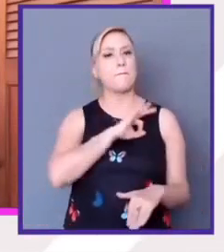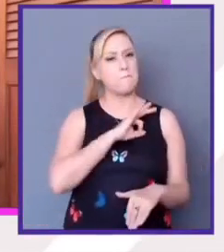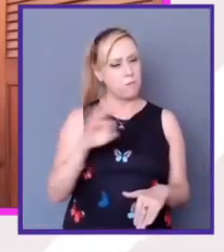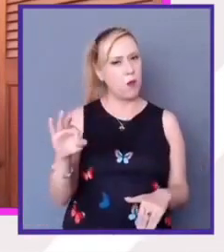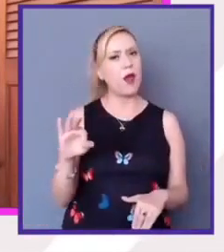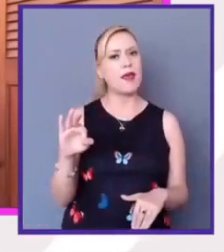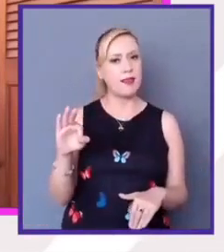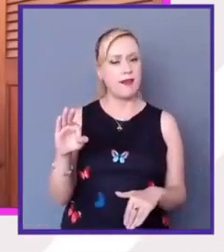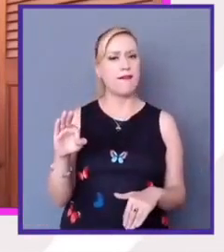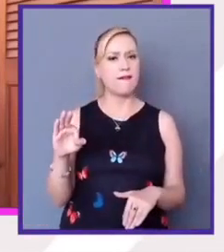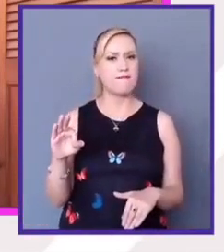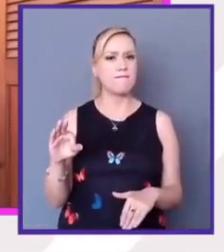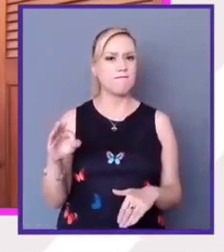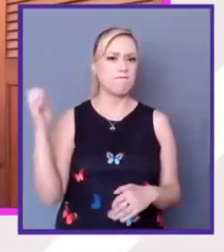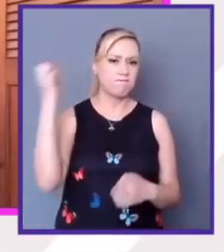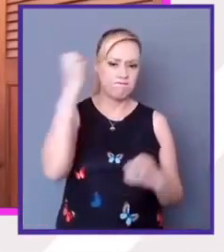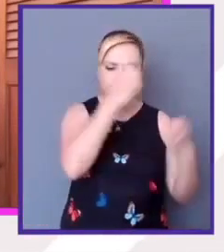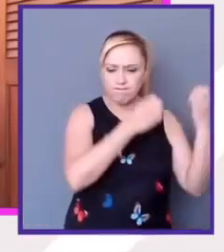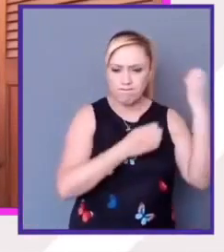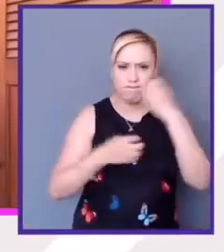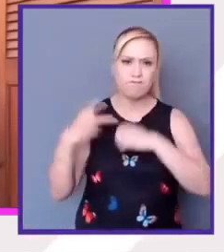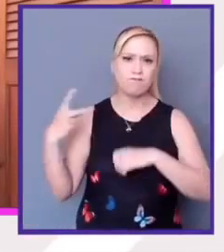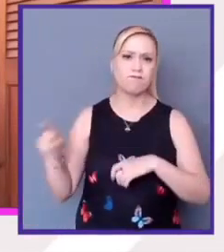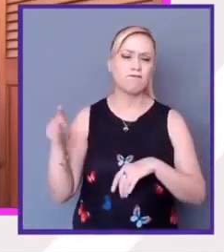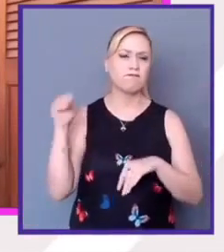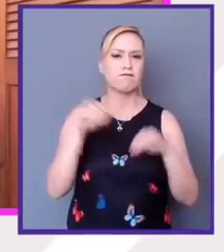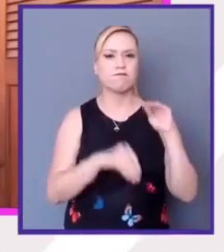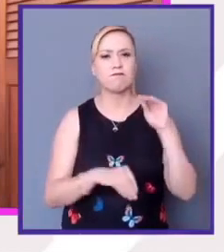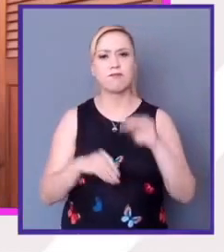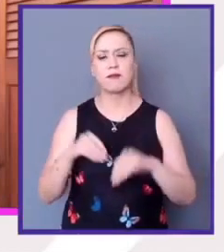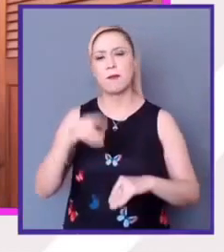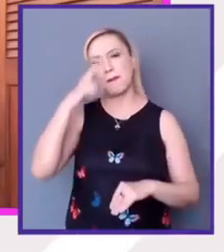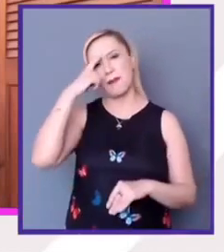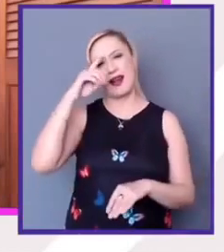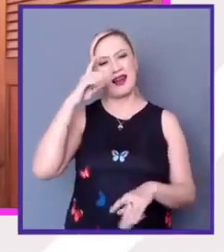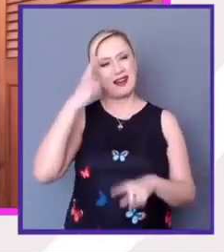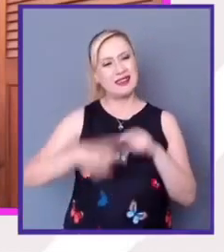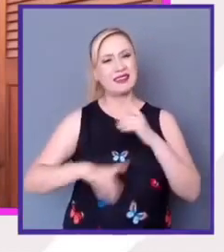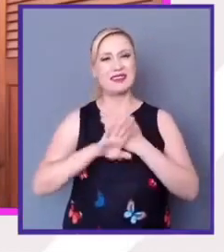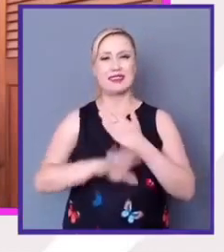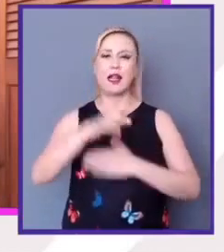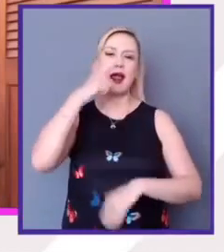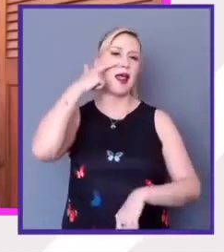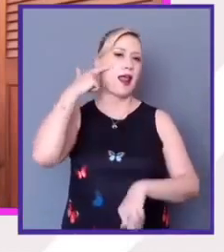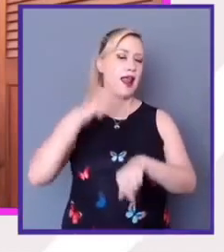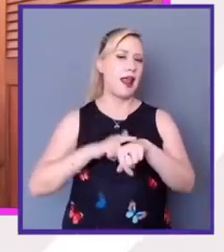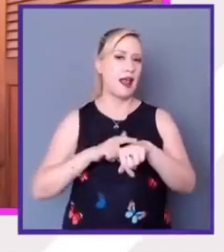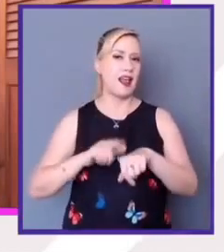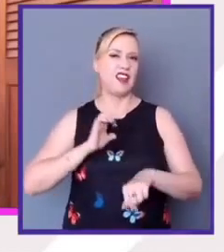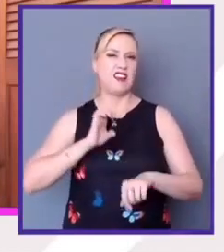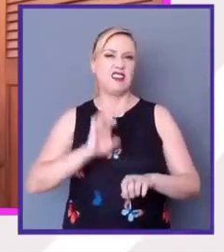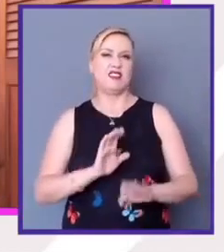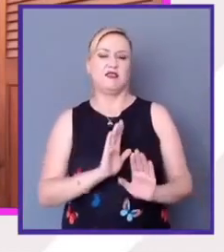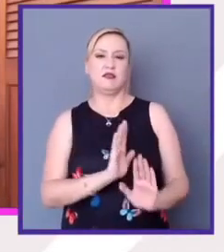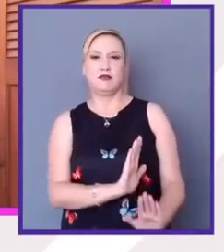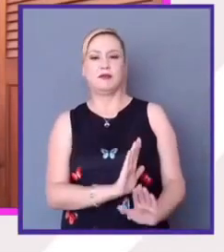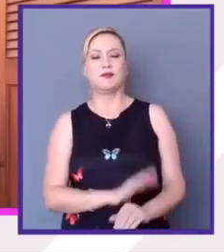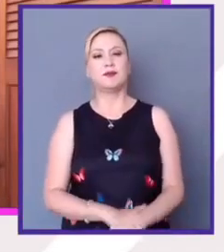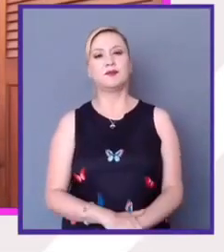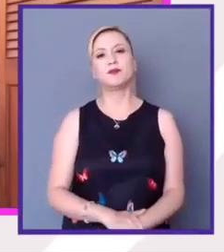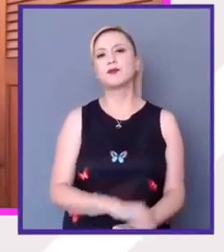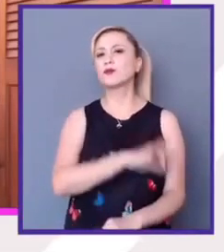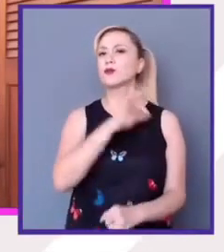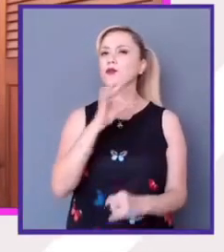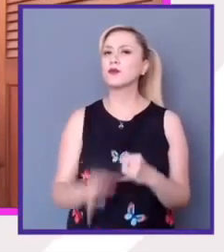tú mencionas, revisar sus políticas y que éstas sean antirracistas. Muchísimas gracias. Por último, Ángeles, desde